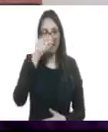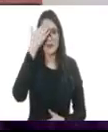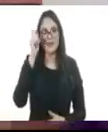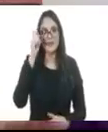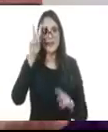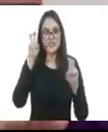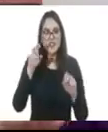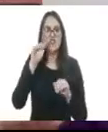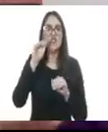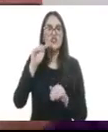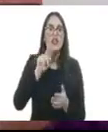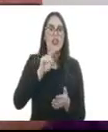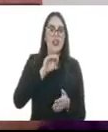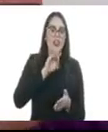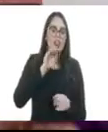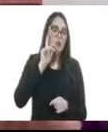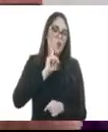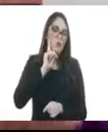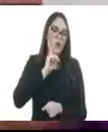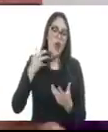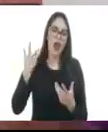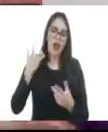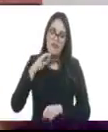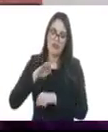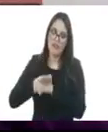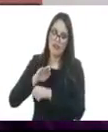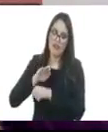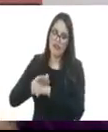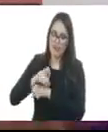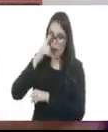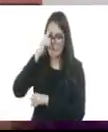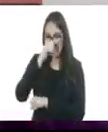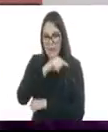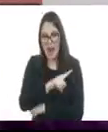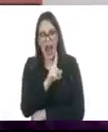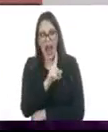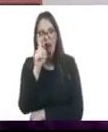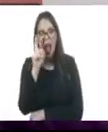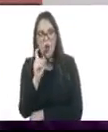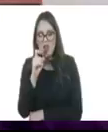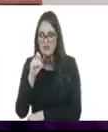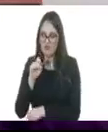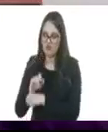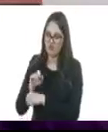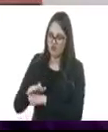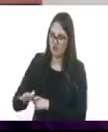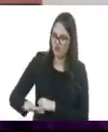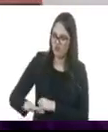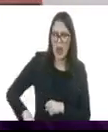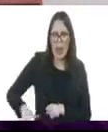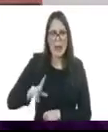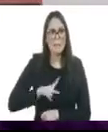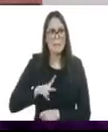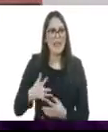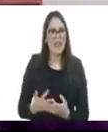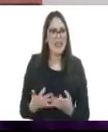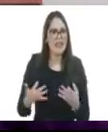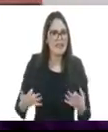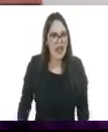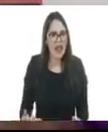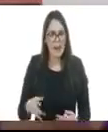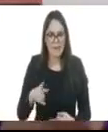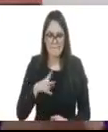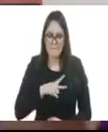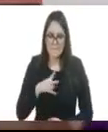defensoras, con mujeres defensoras del agua, del territorio, con mujeres defensoras que están dando, pues que van muy al